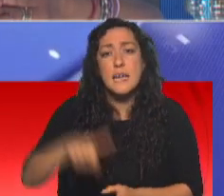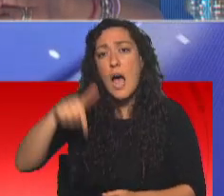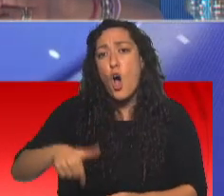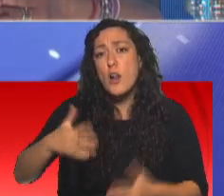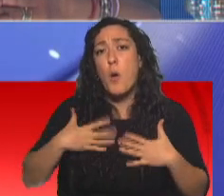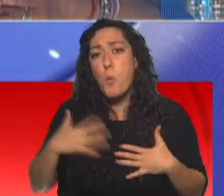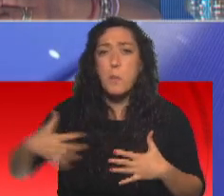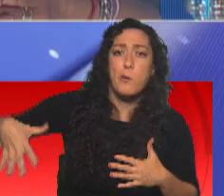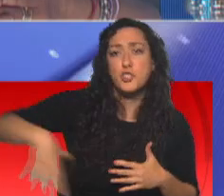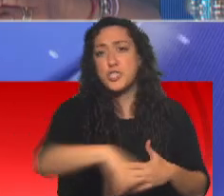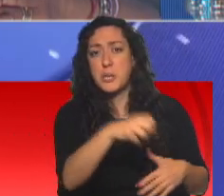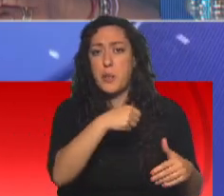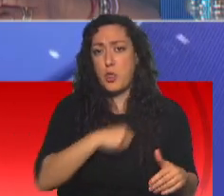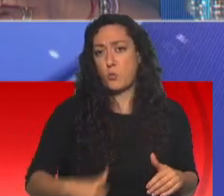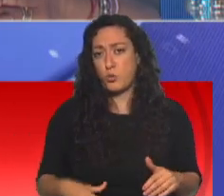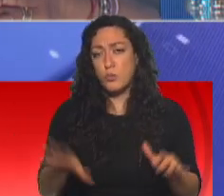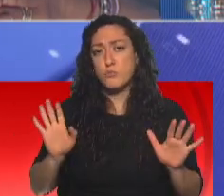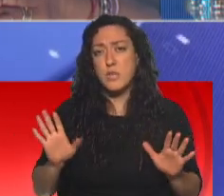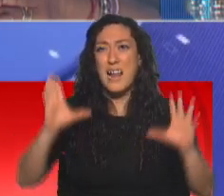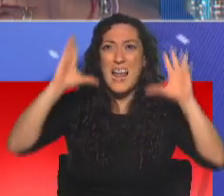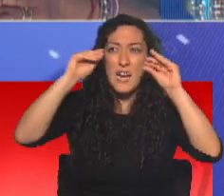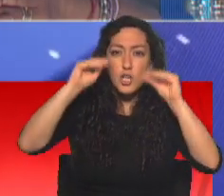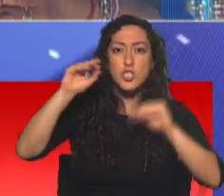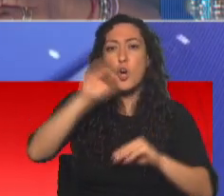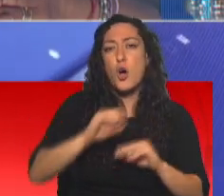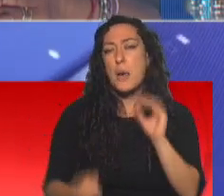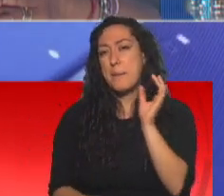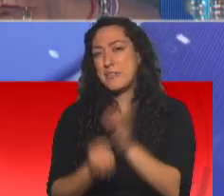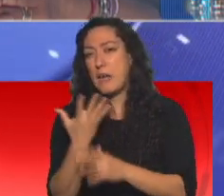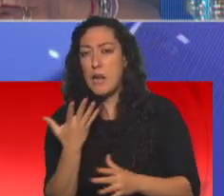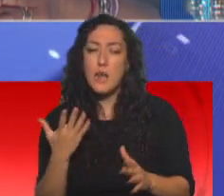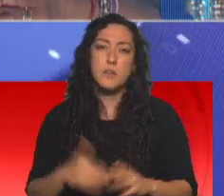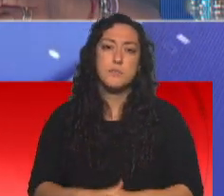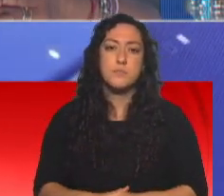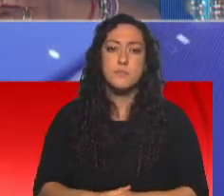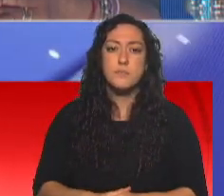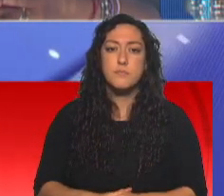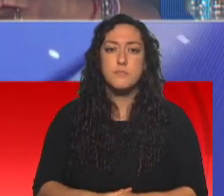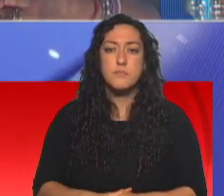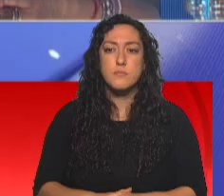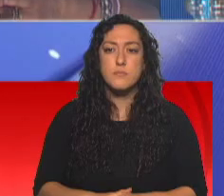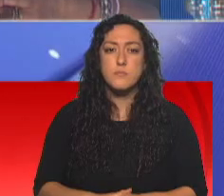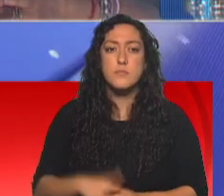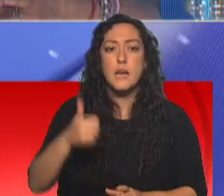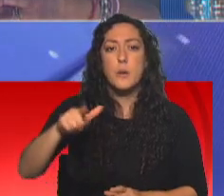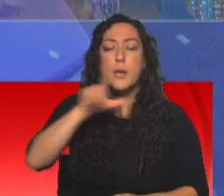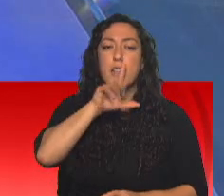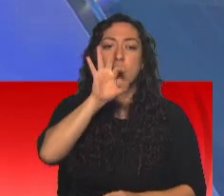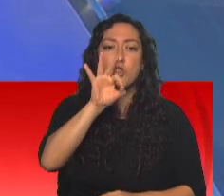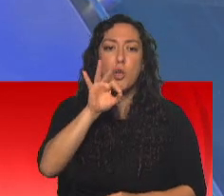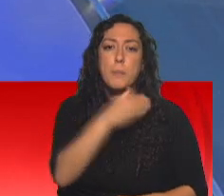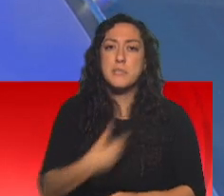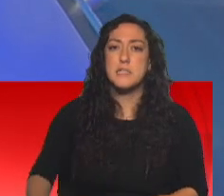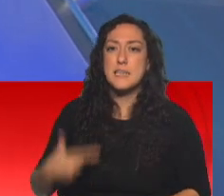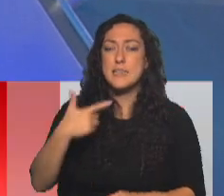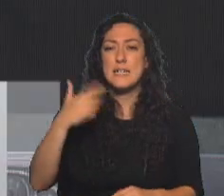cuerpo, no sé si de noche o primeras horas de la mañana, eso desconozco. Alberto Crescenti, titular del SAME, muchísimas